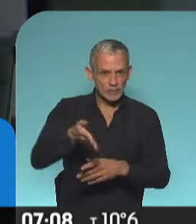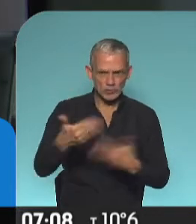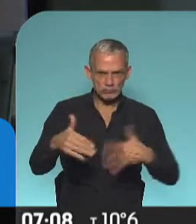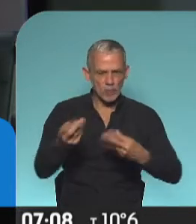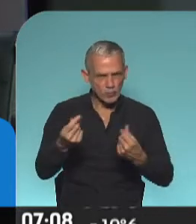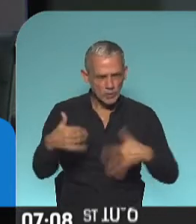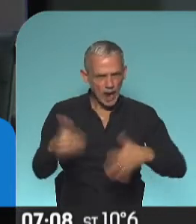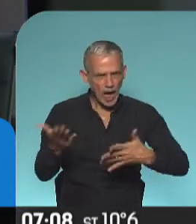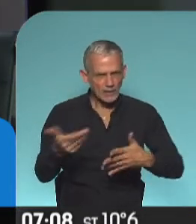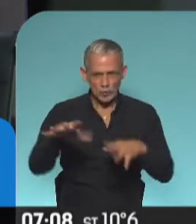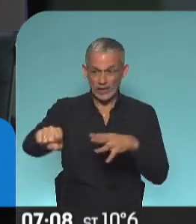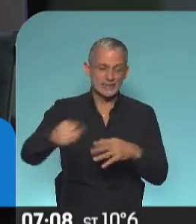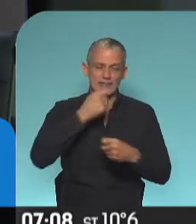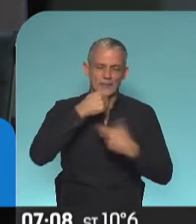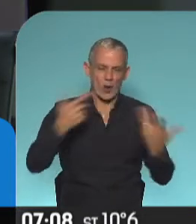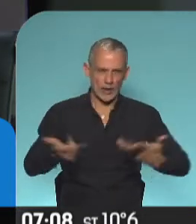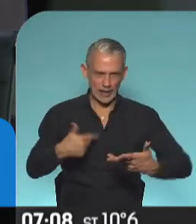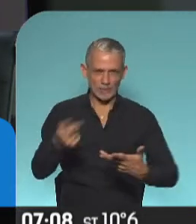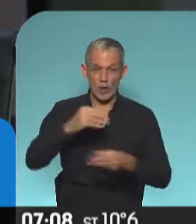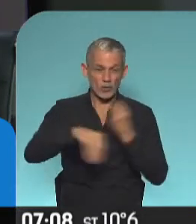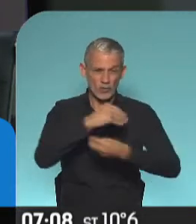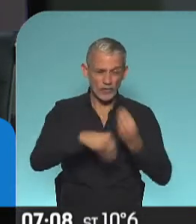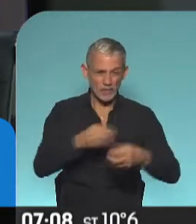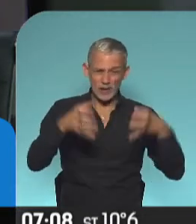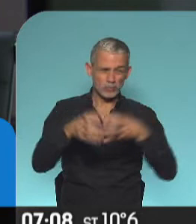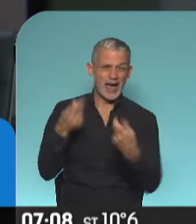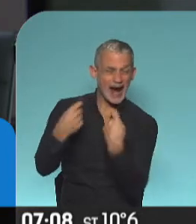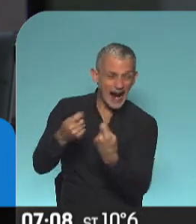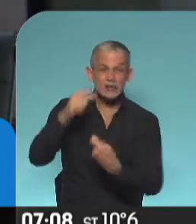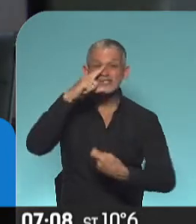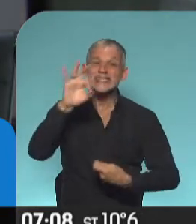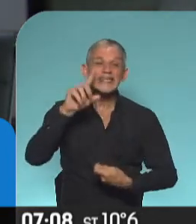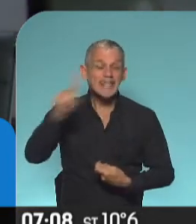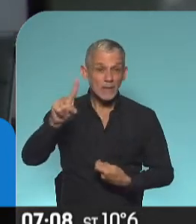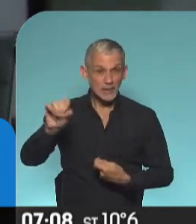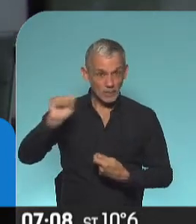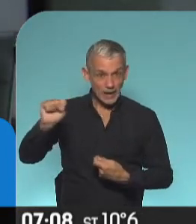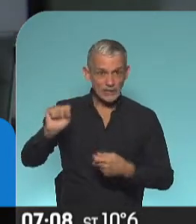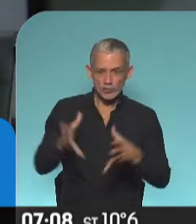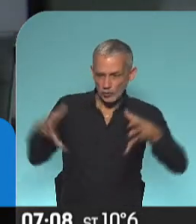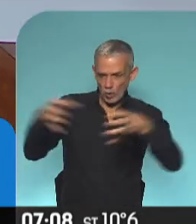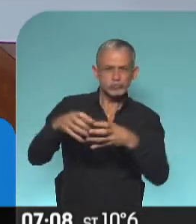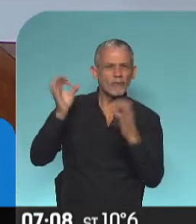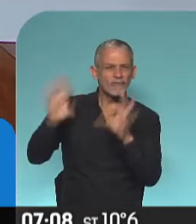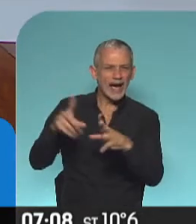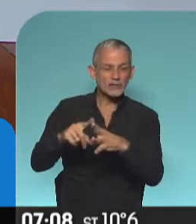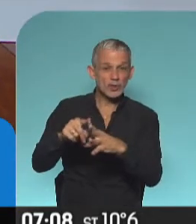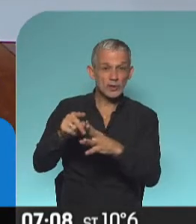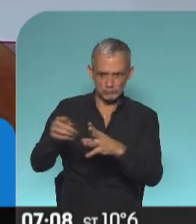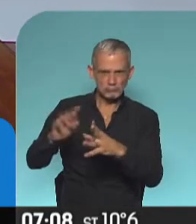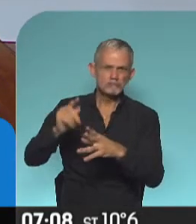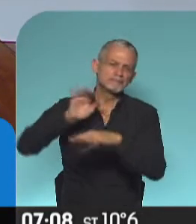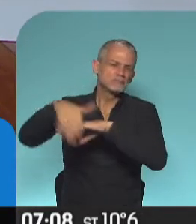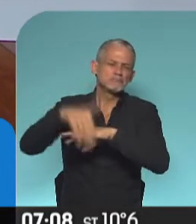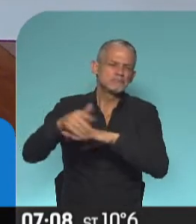un montón de plata, suponete que con toda tu familia te gastas, no sé, 70.000 pesos te en un paquete. ¿Cuánto? ¿La mitad? A las